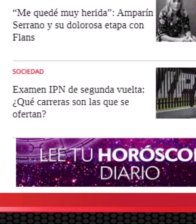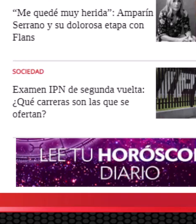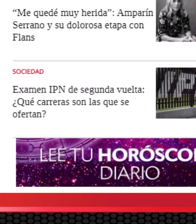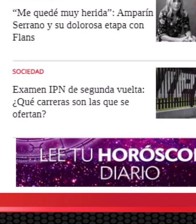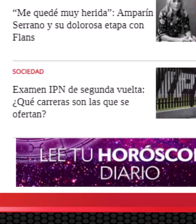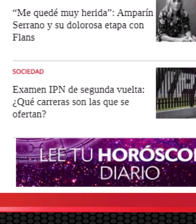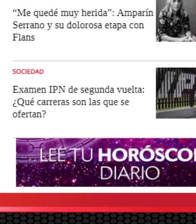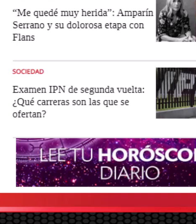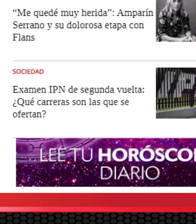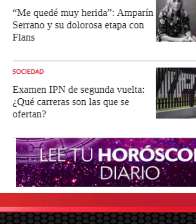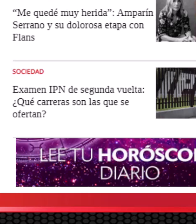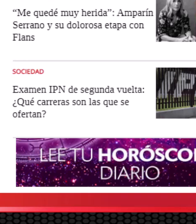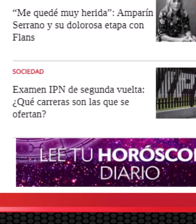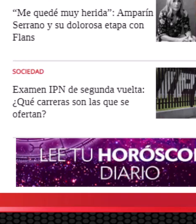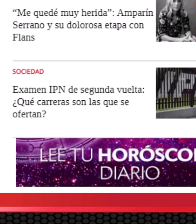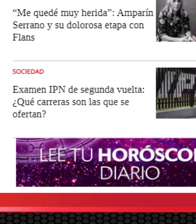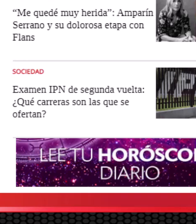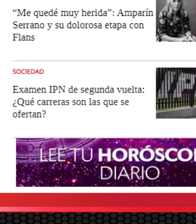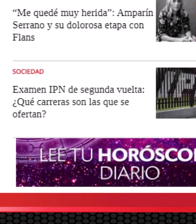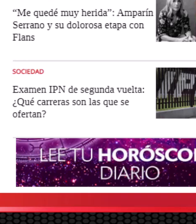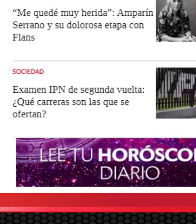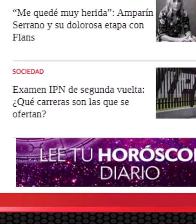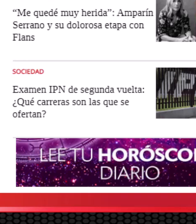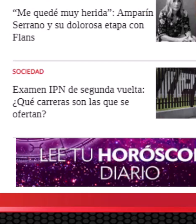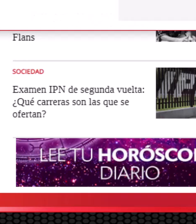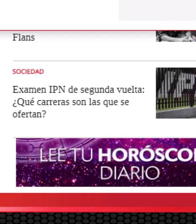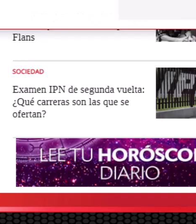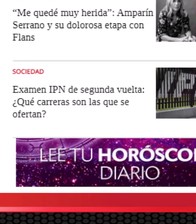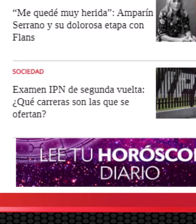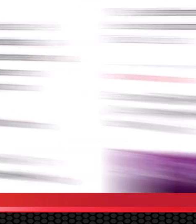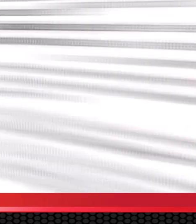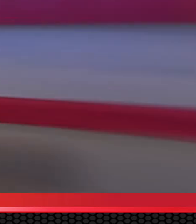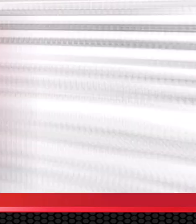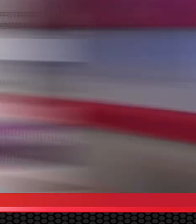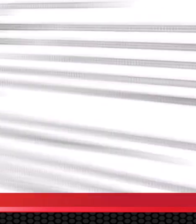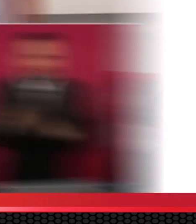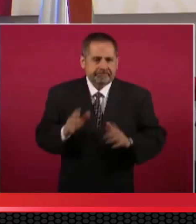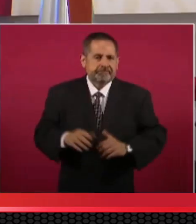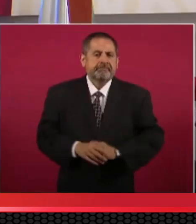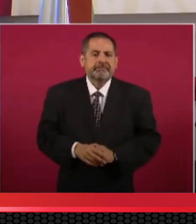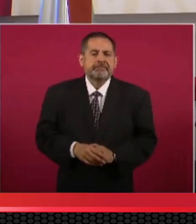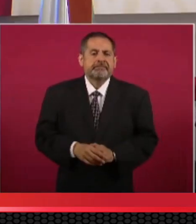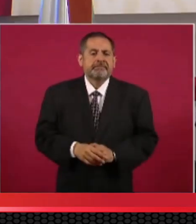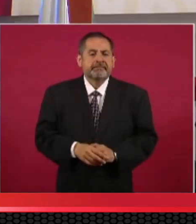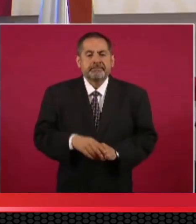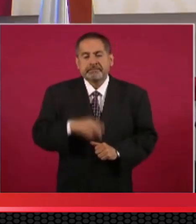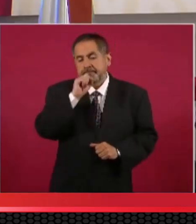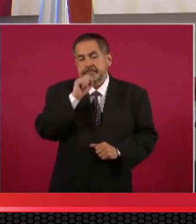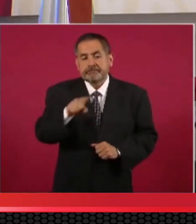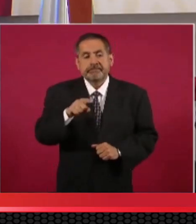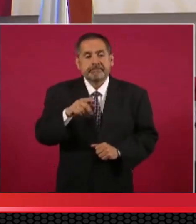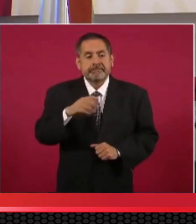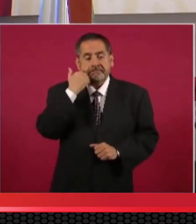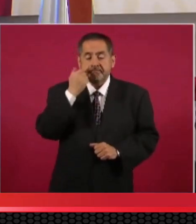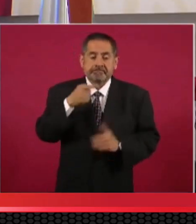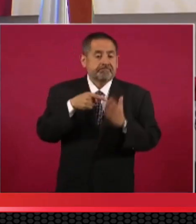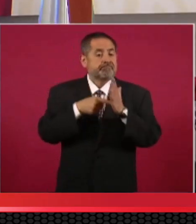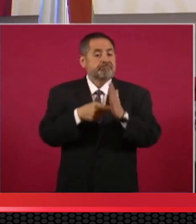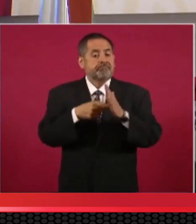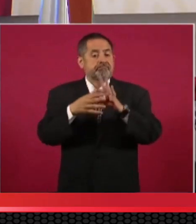cardona y justino carvajal salgado también quiero señalar